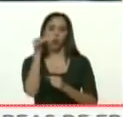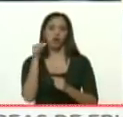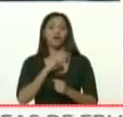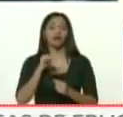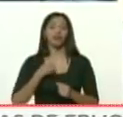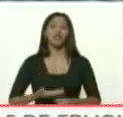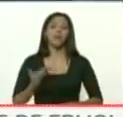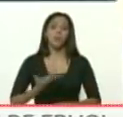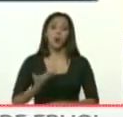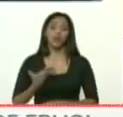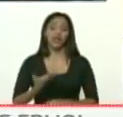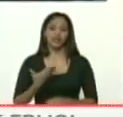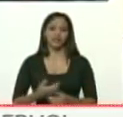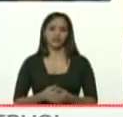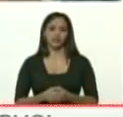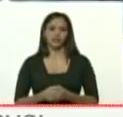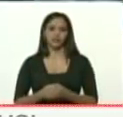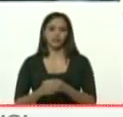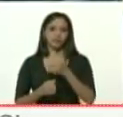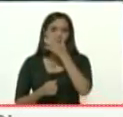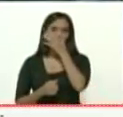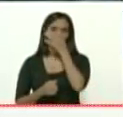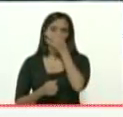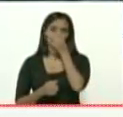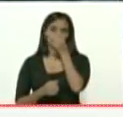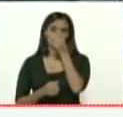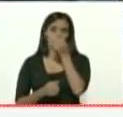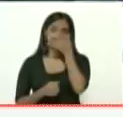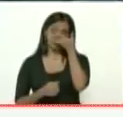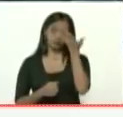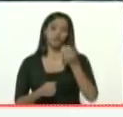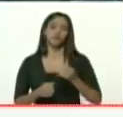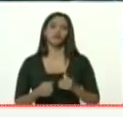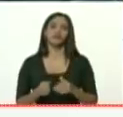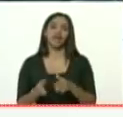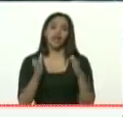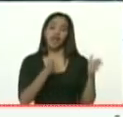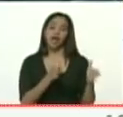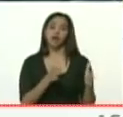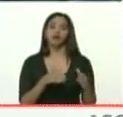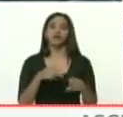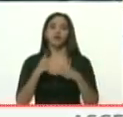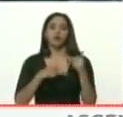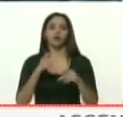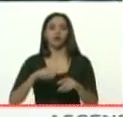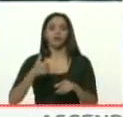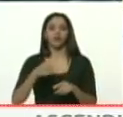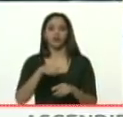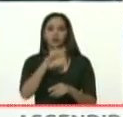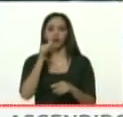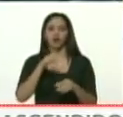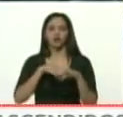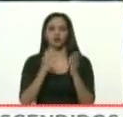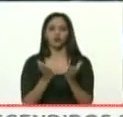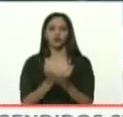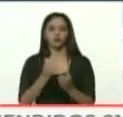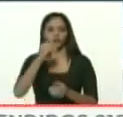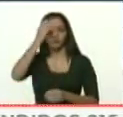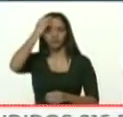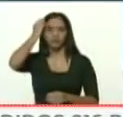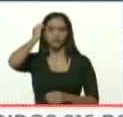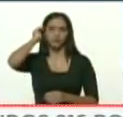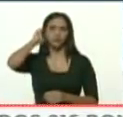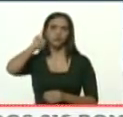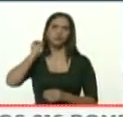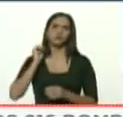fundamental e importante al lado del mayor productor de cocaína del mundo. Tenemos otra lámina, señor ministro, con el dato de John Jairo